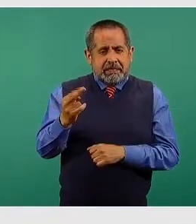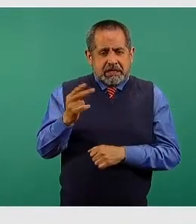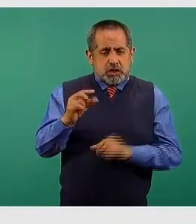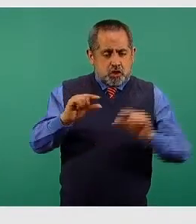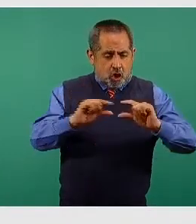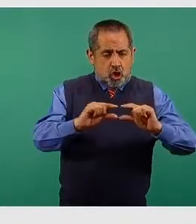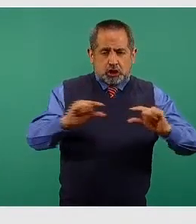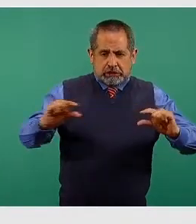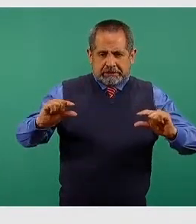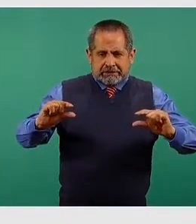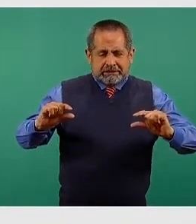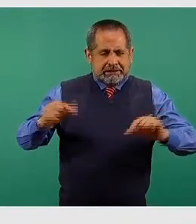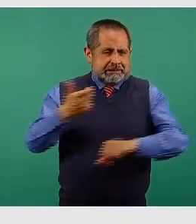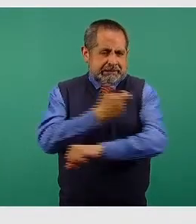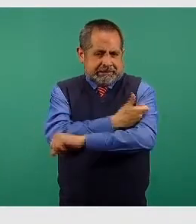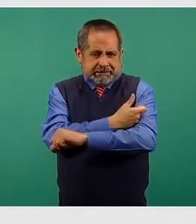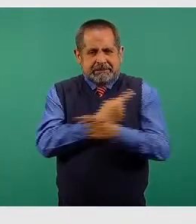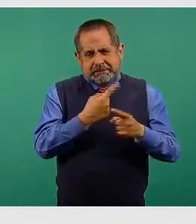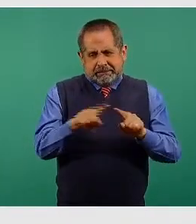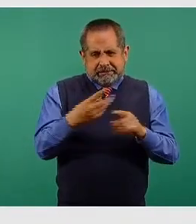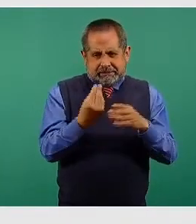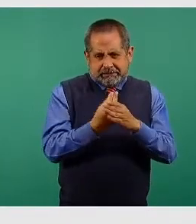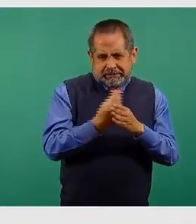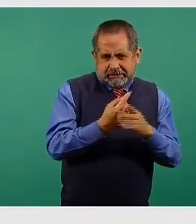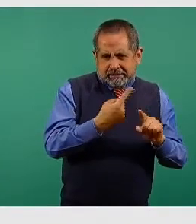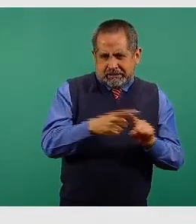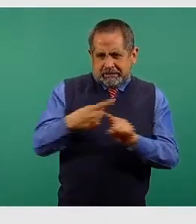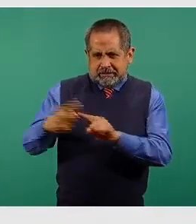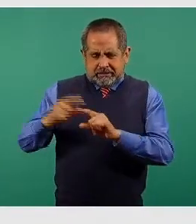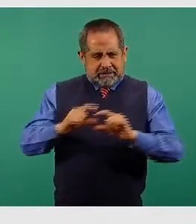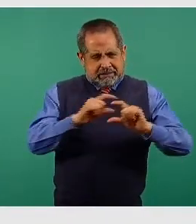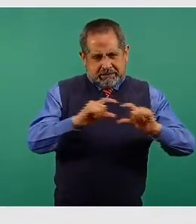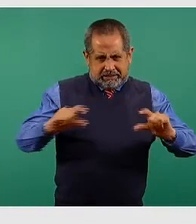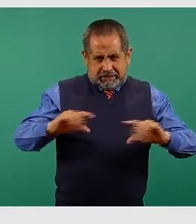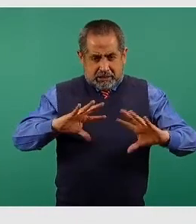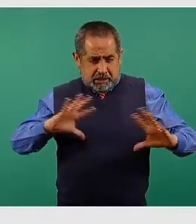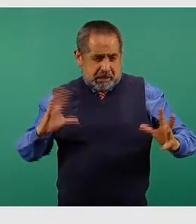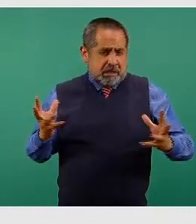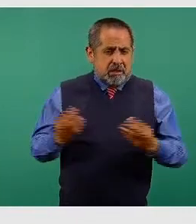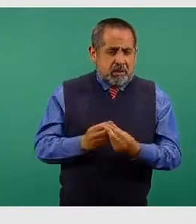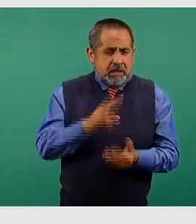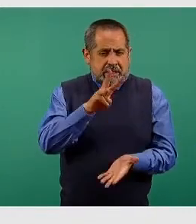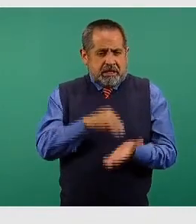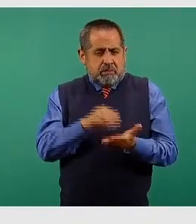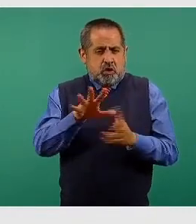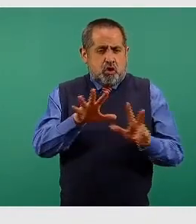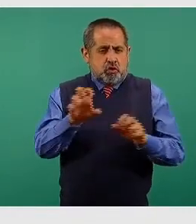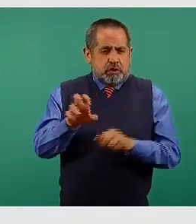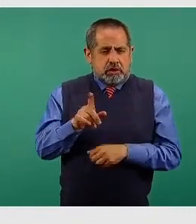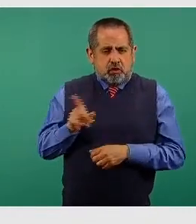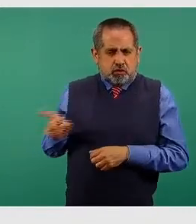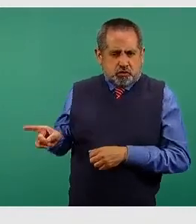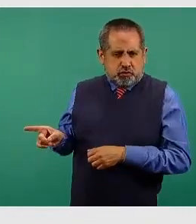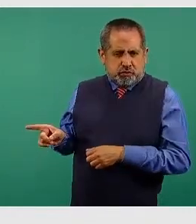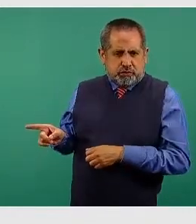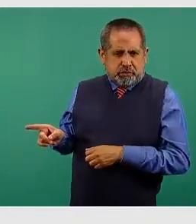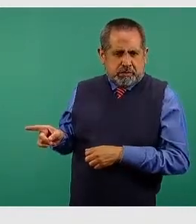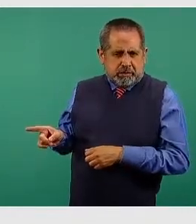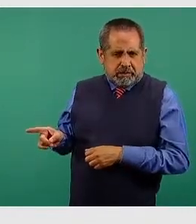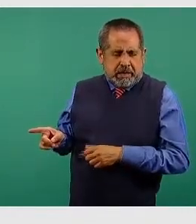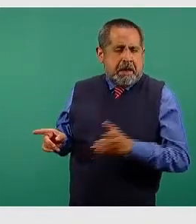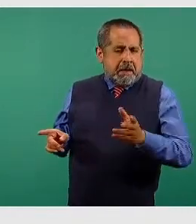3.839.625 dosis de vacuna contra el virus SARS-CoV-2 para prevenir obviamente el